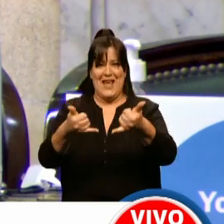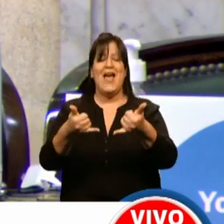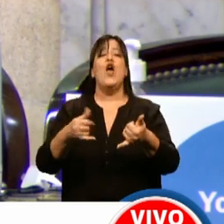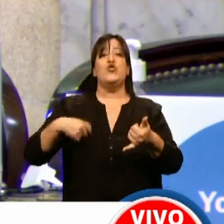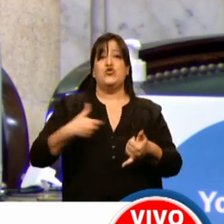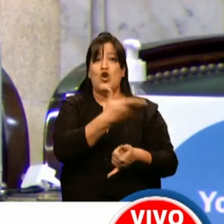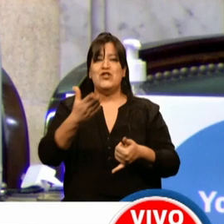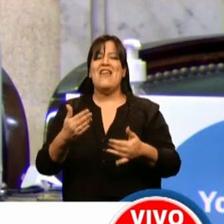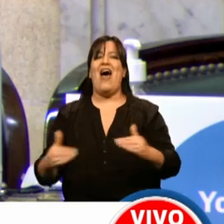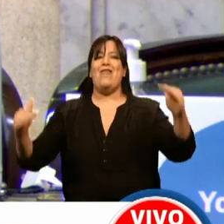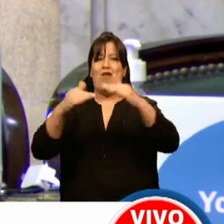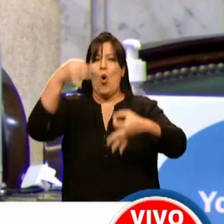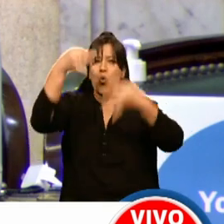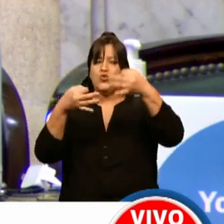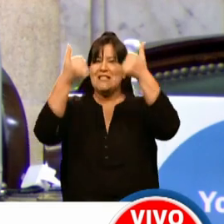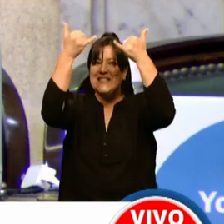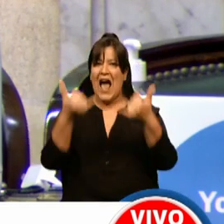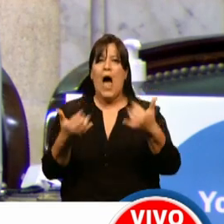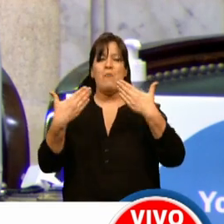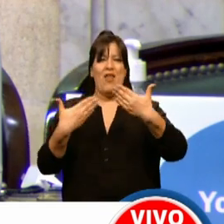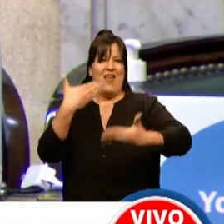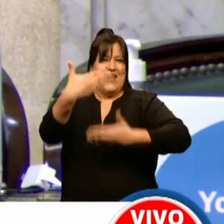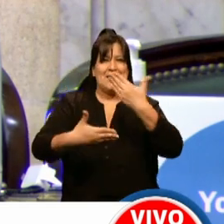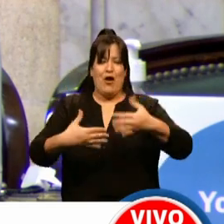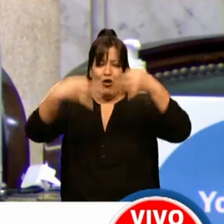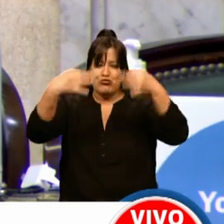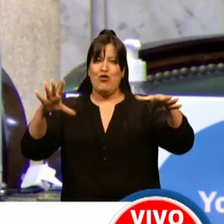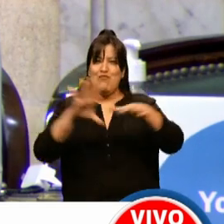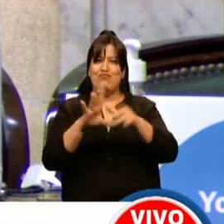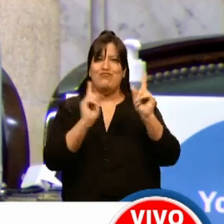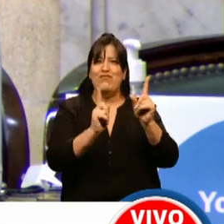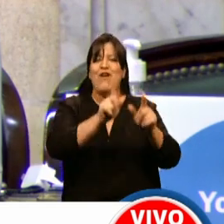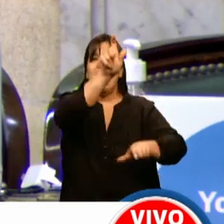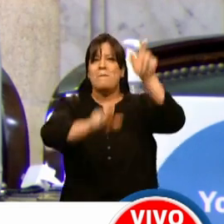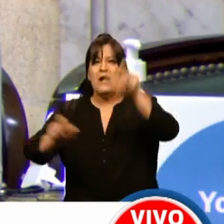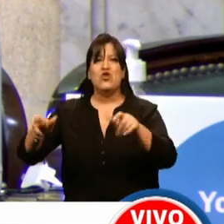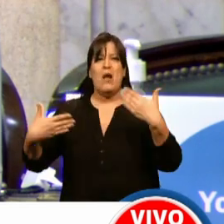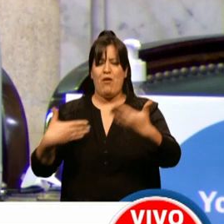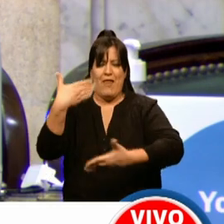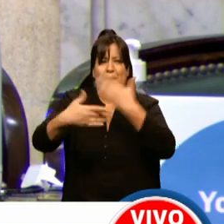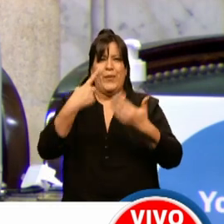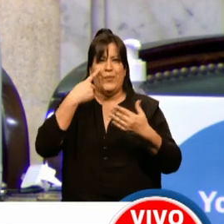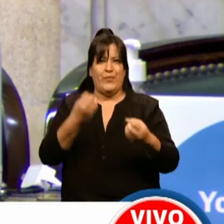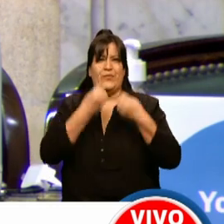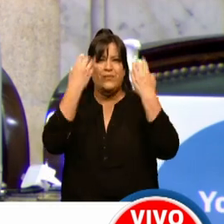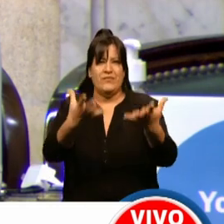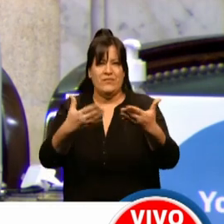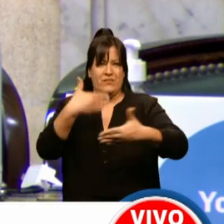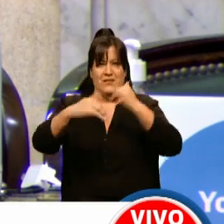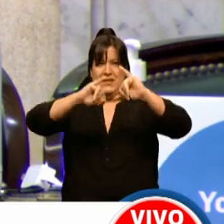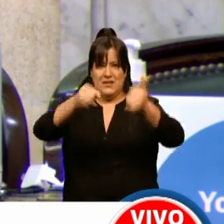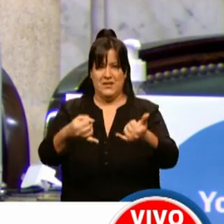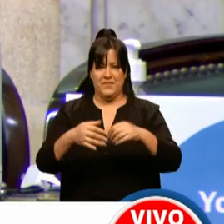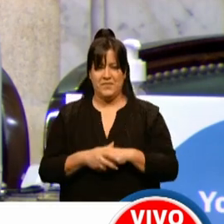es justa cuando tiende al desarrollo pleno y continuo de cada de sus personas y ciudadanas y